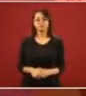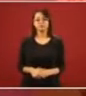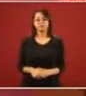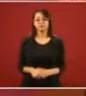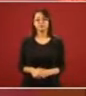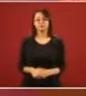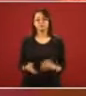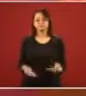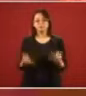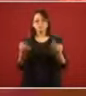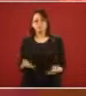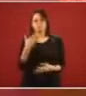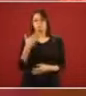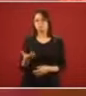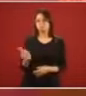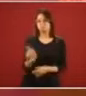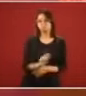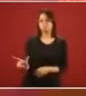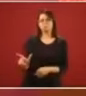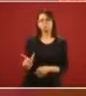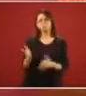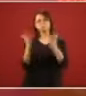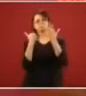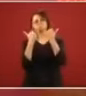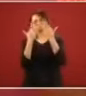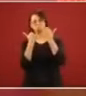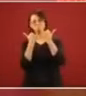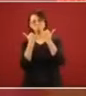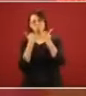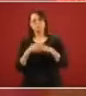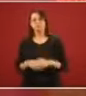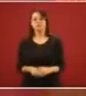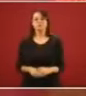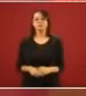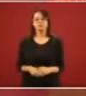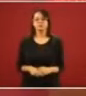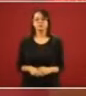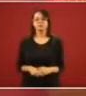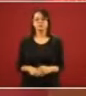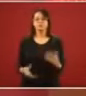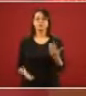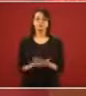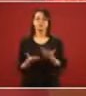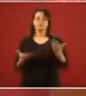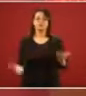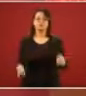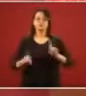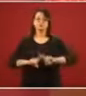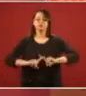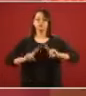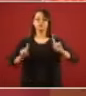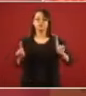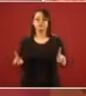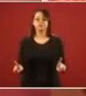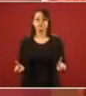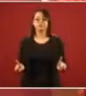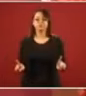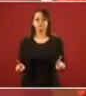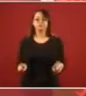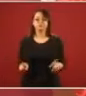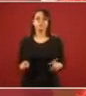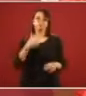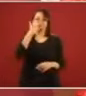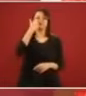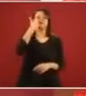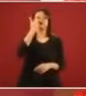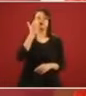Bien hecha, profesional. Entonces, ahora es distinto. Sí quiero